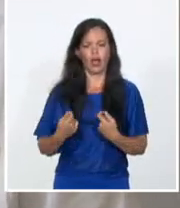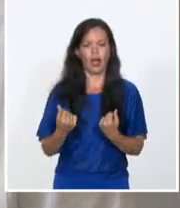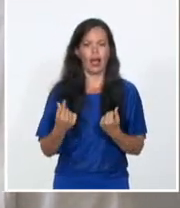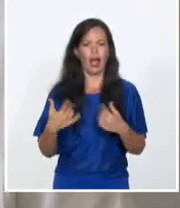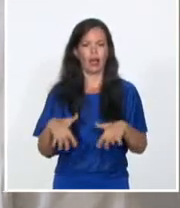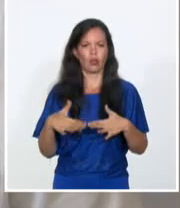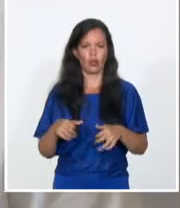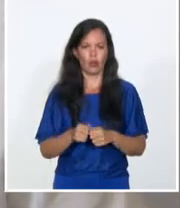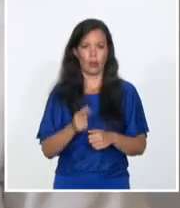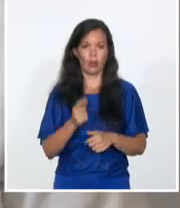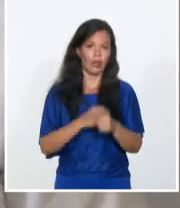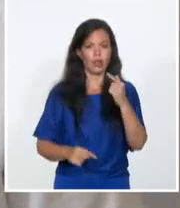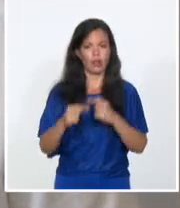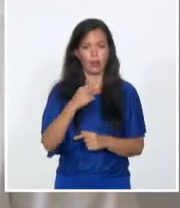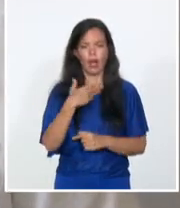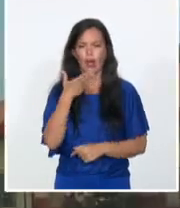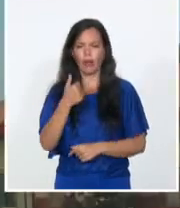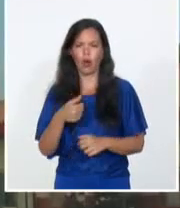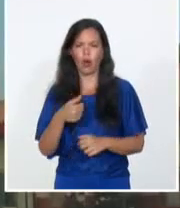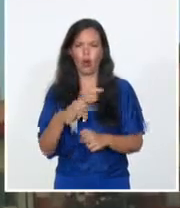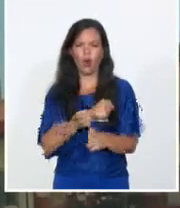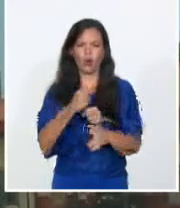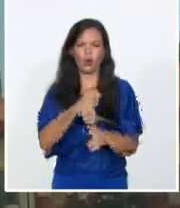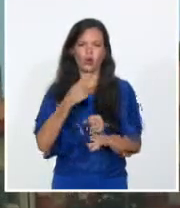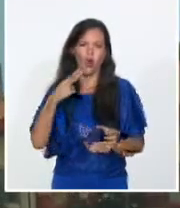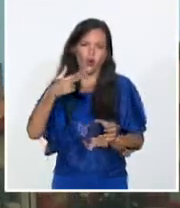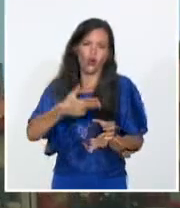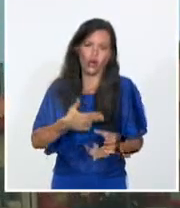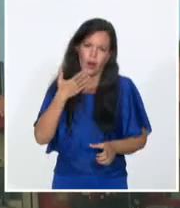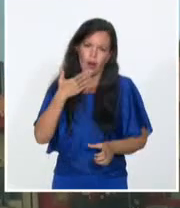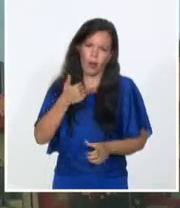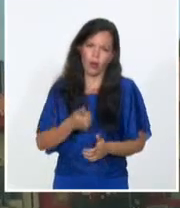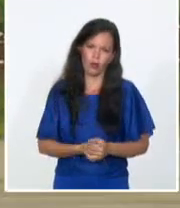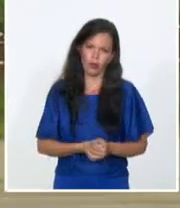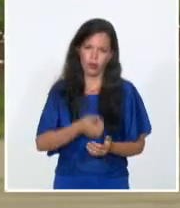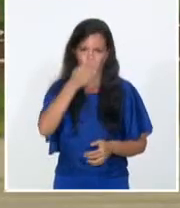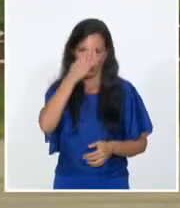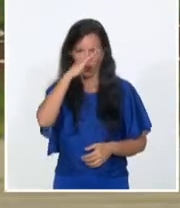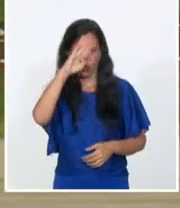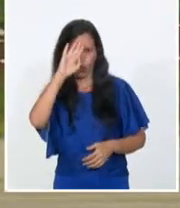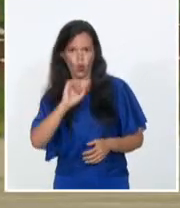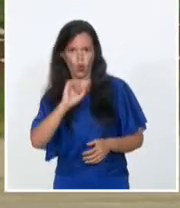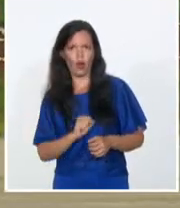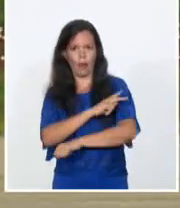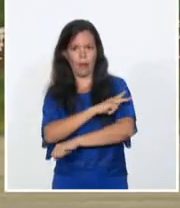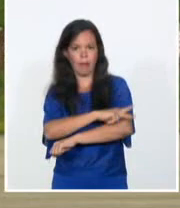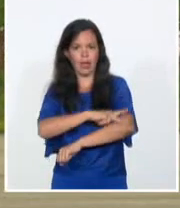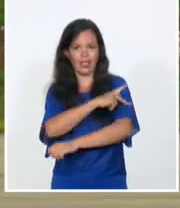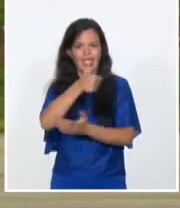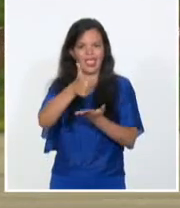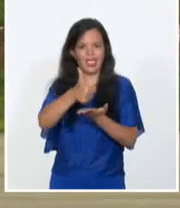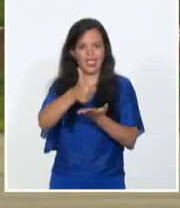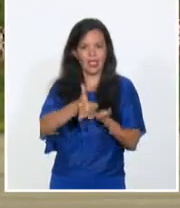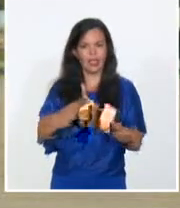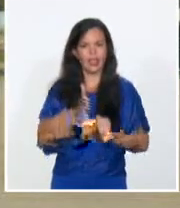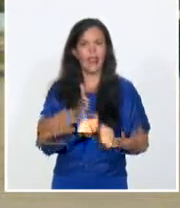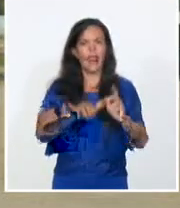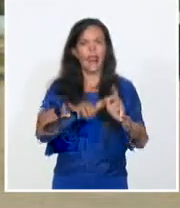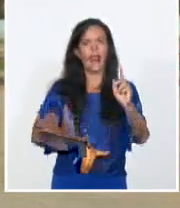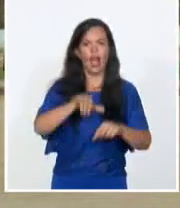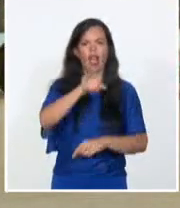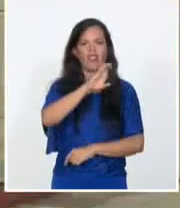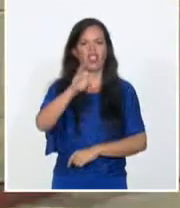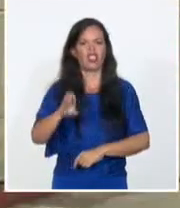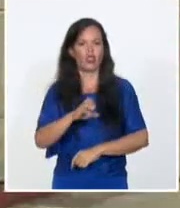de combustibles de aviación sostenibles. En el caso de Cuba, país sede de la importante cita, la aviación civil representa un catalizador